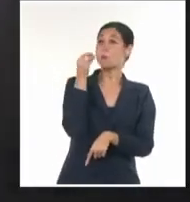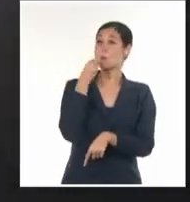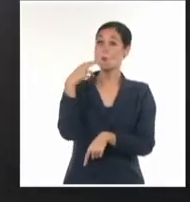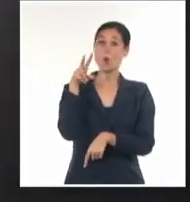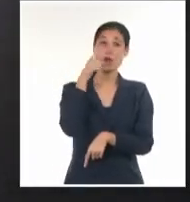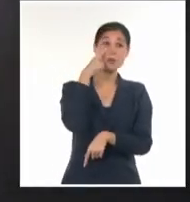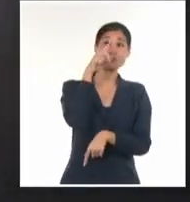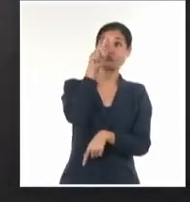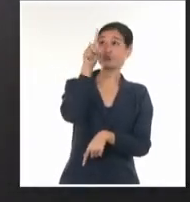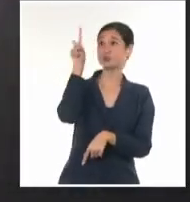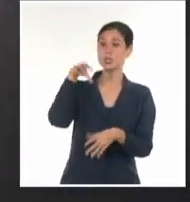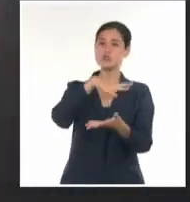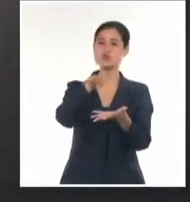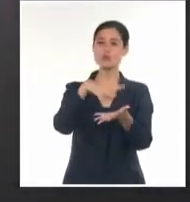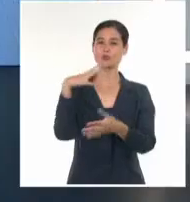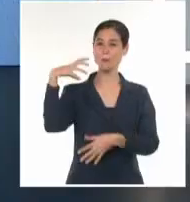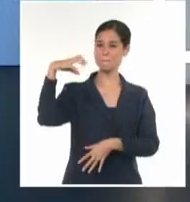en Pinar del Río